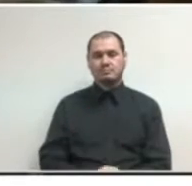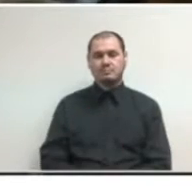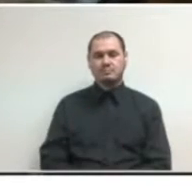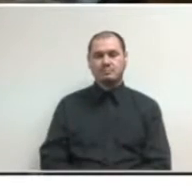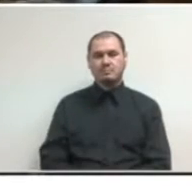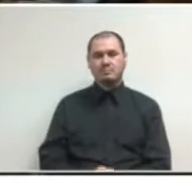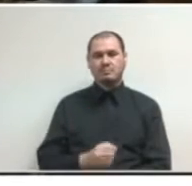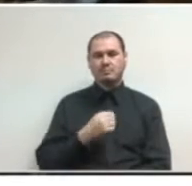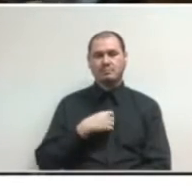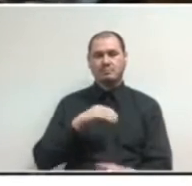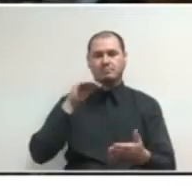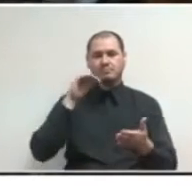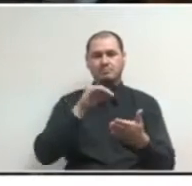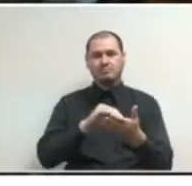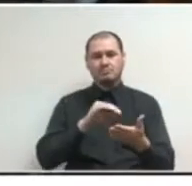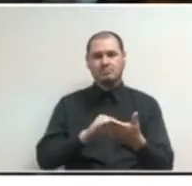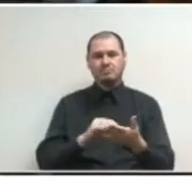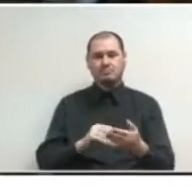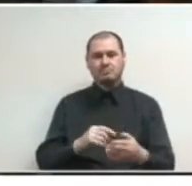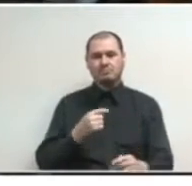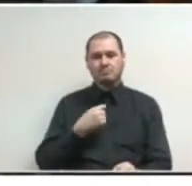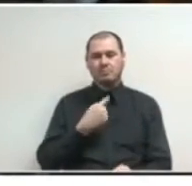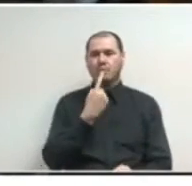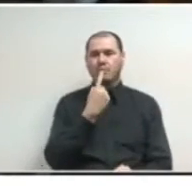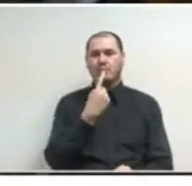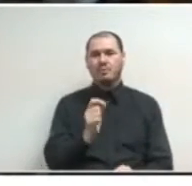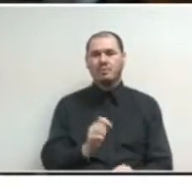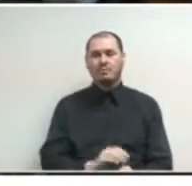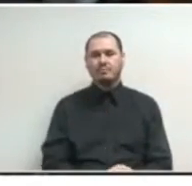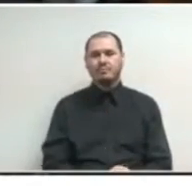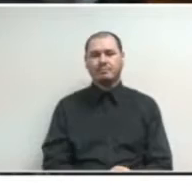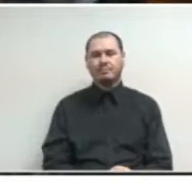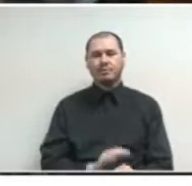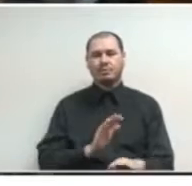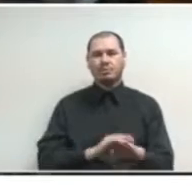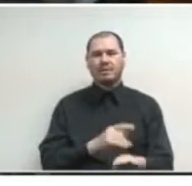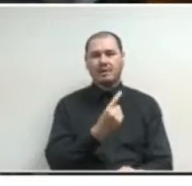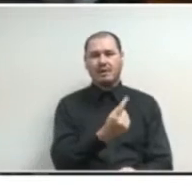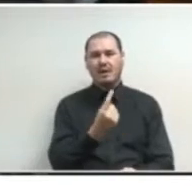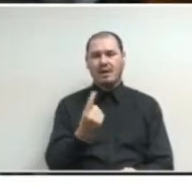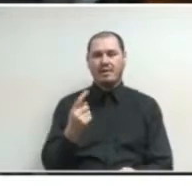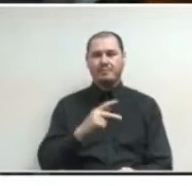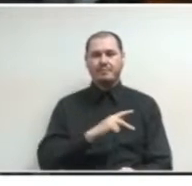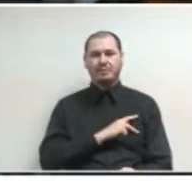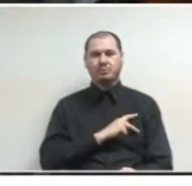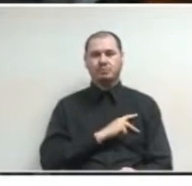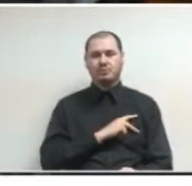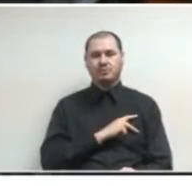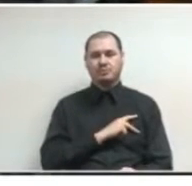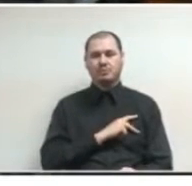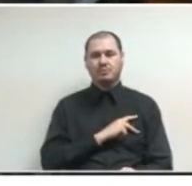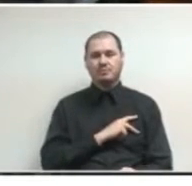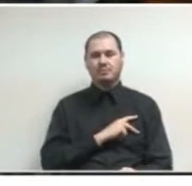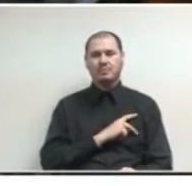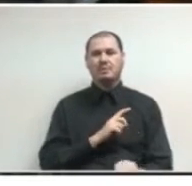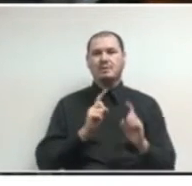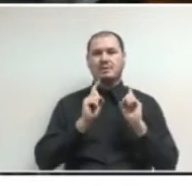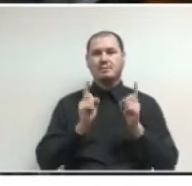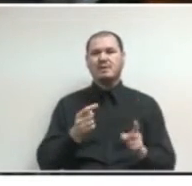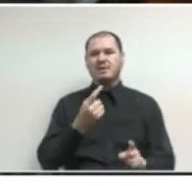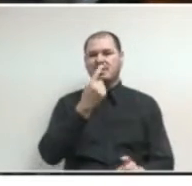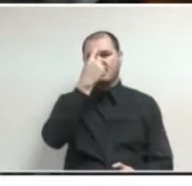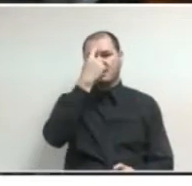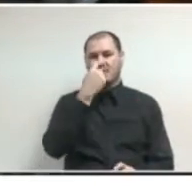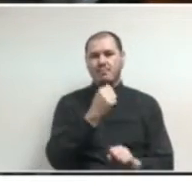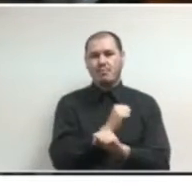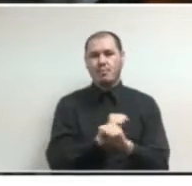las correspondientes apreciaciones. Y te jape de peixe a esa taina, mi tapichón iba. No